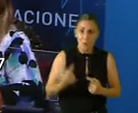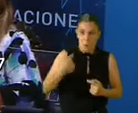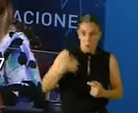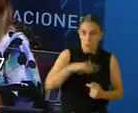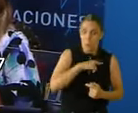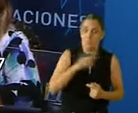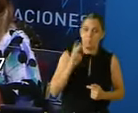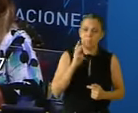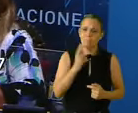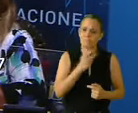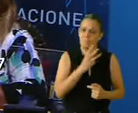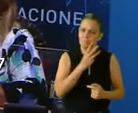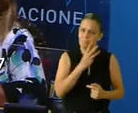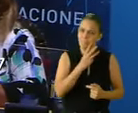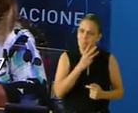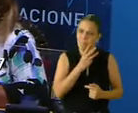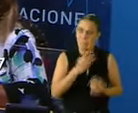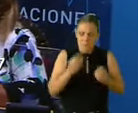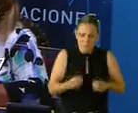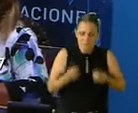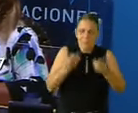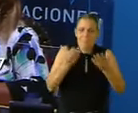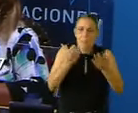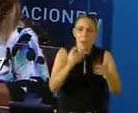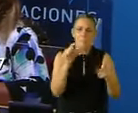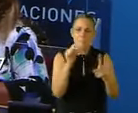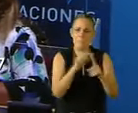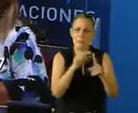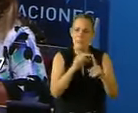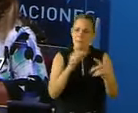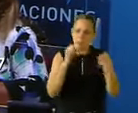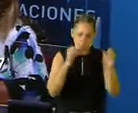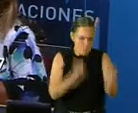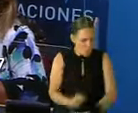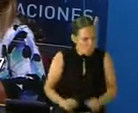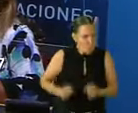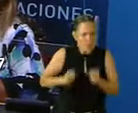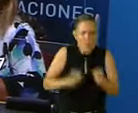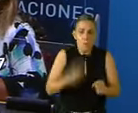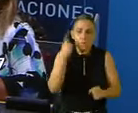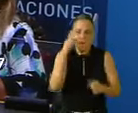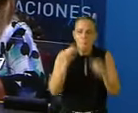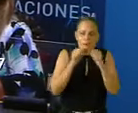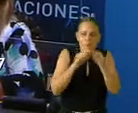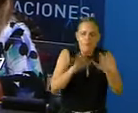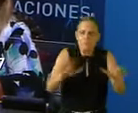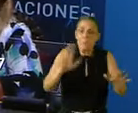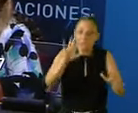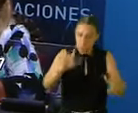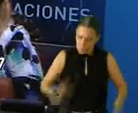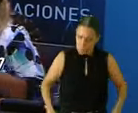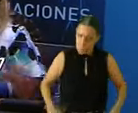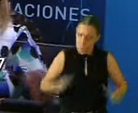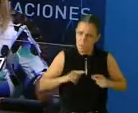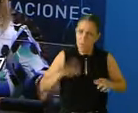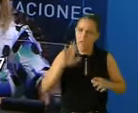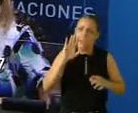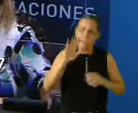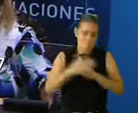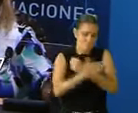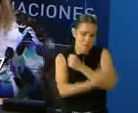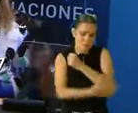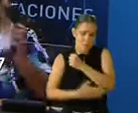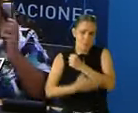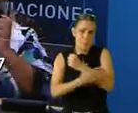cargada para bendecir tu familia, para bendecir tu vida, para bendecir la ciudad donde estás. Así que para nosotros es un honor